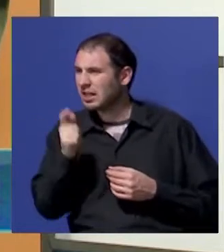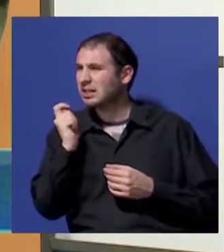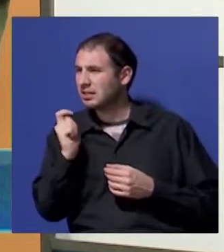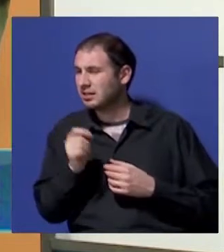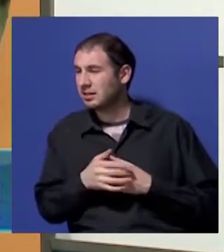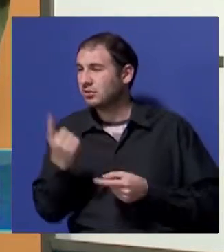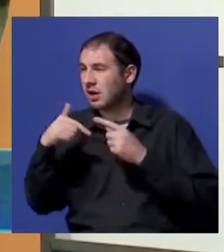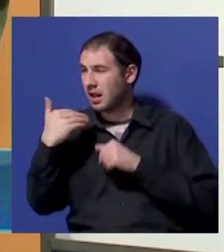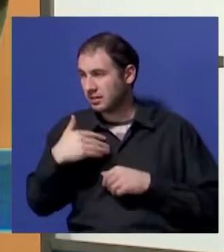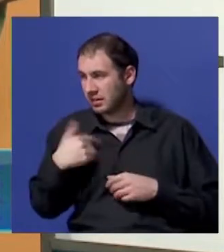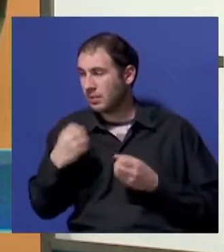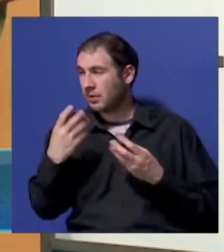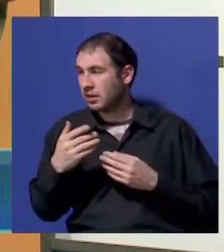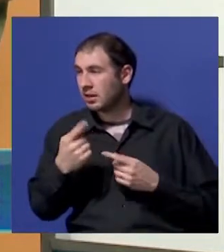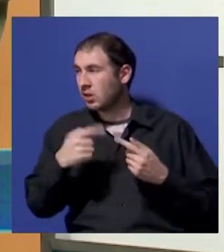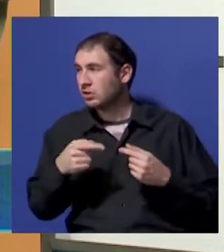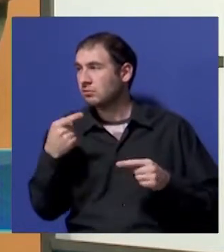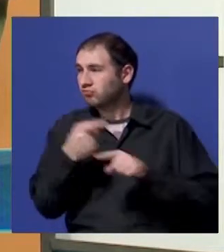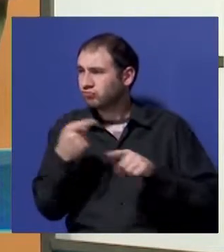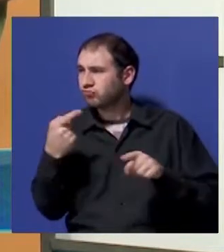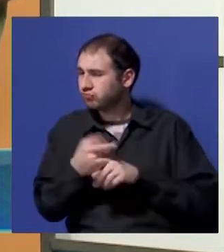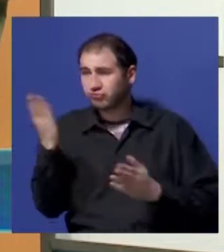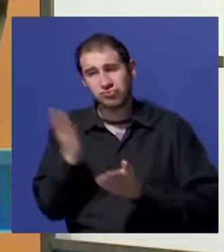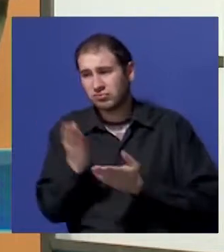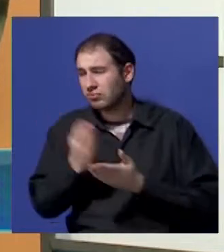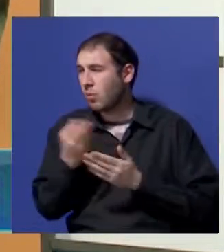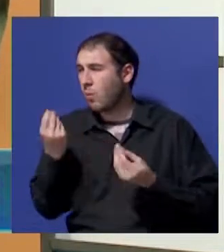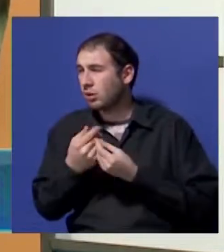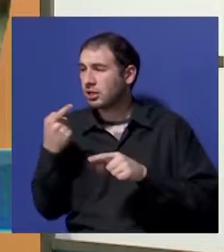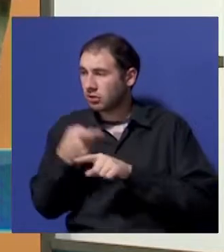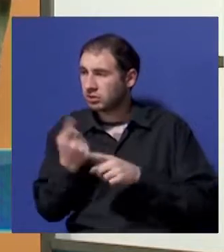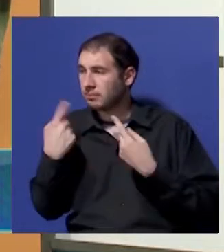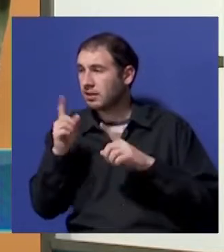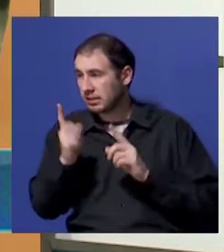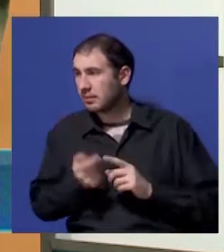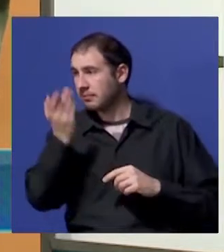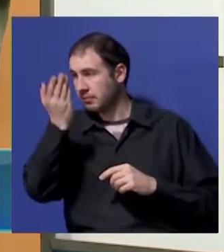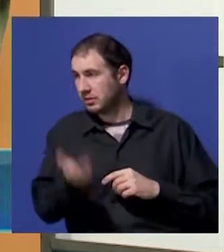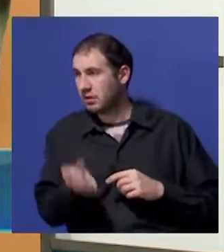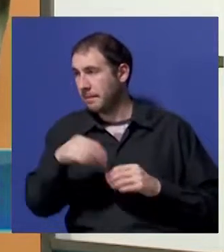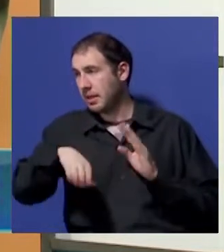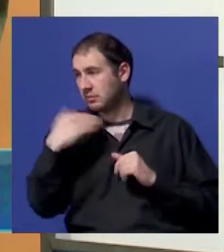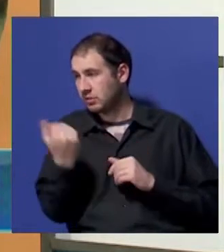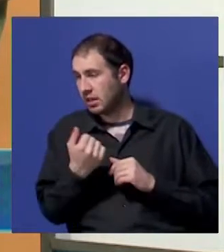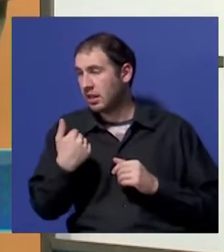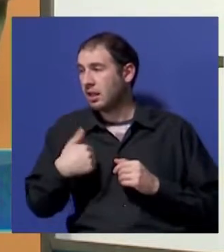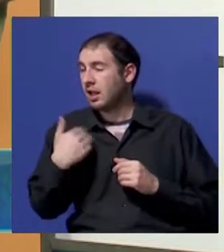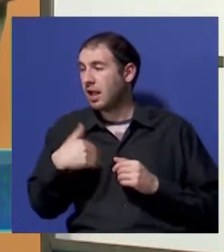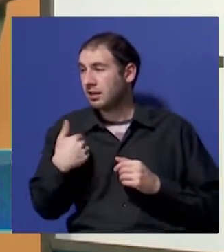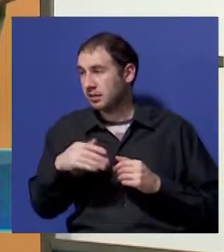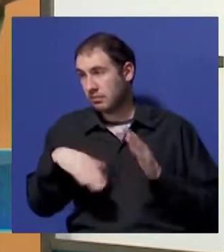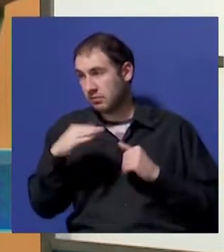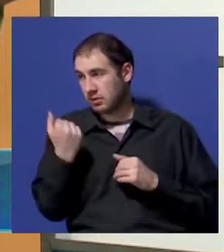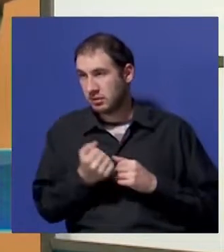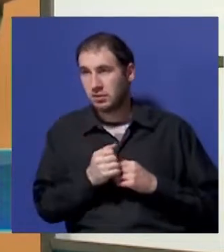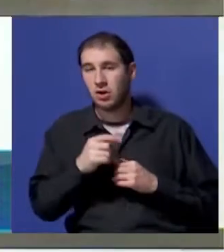historia argentina, porque se suman muchas condenas en su contra, pero además fue uno de los personajes más importantes de la dictadura, más relevantes.